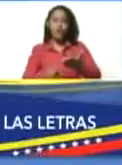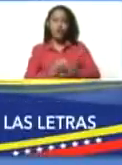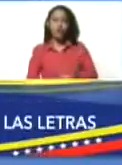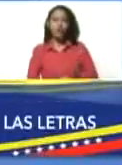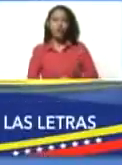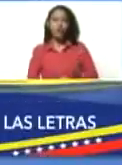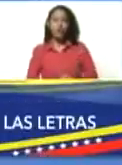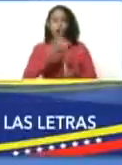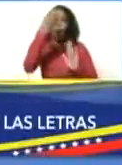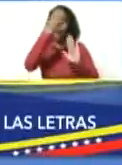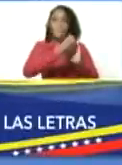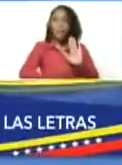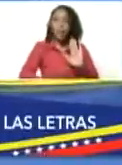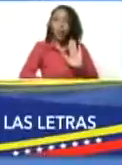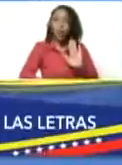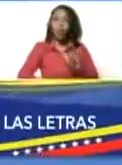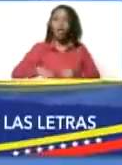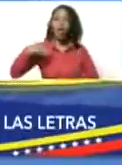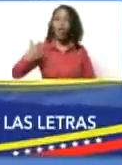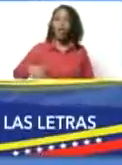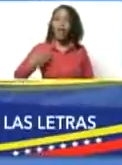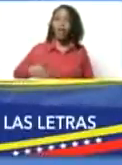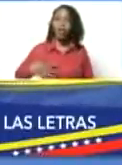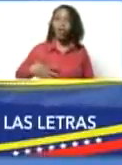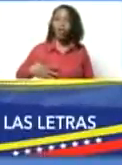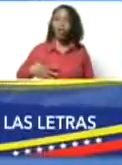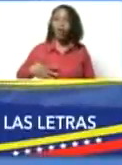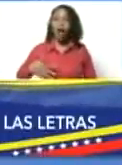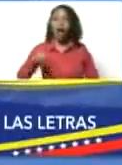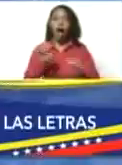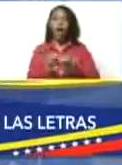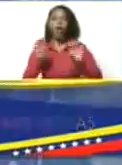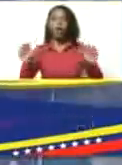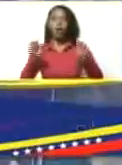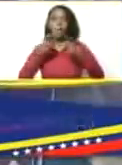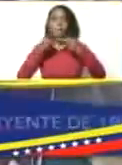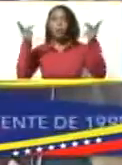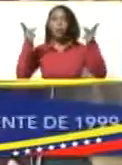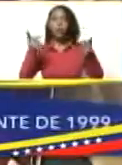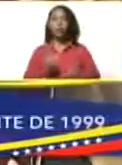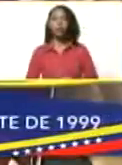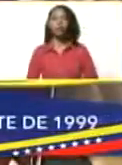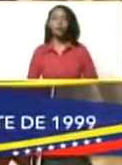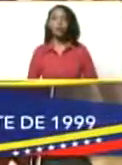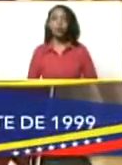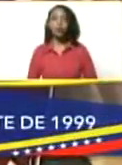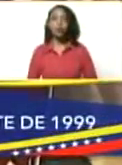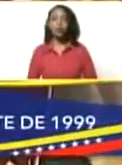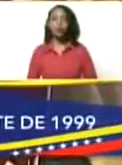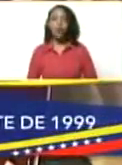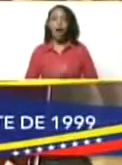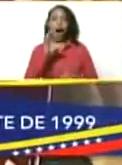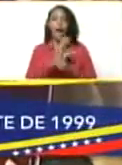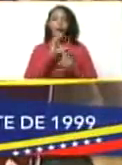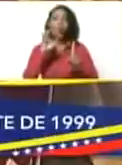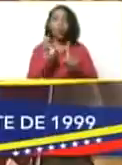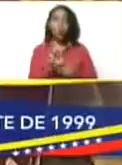de los capítulos de los derechos a la educación pública, a la